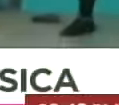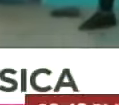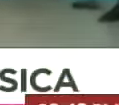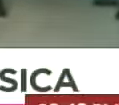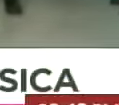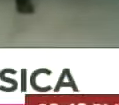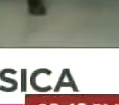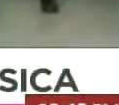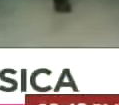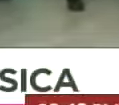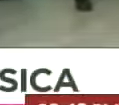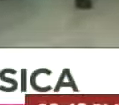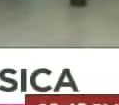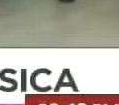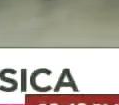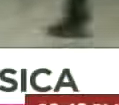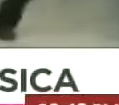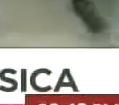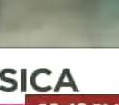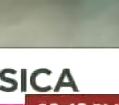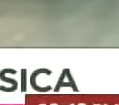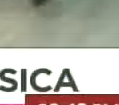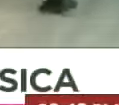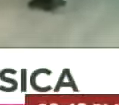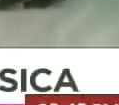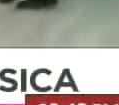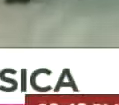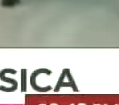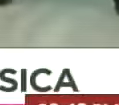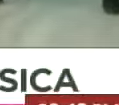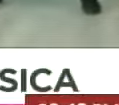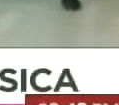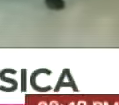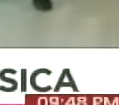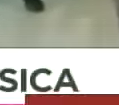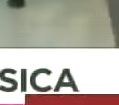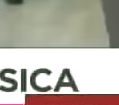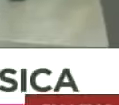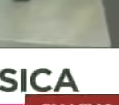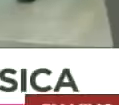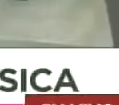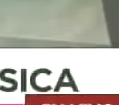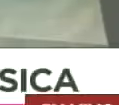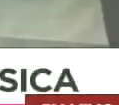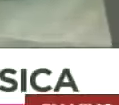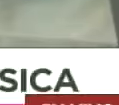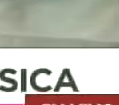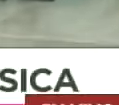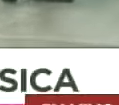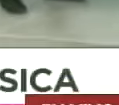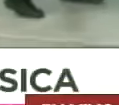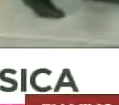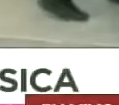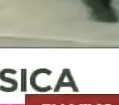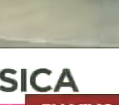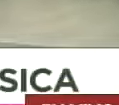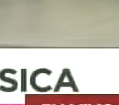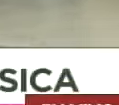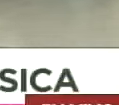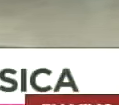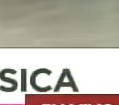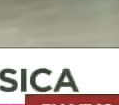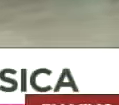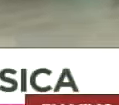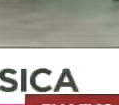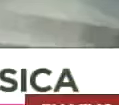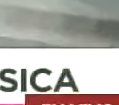Vamos unidos, vamos mi gente, porque unidos somos más fuertes. Hay que luchar por nuestro